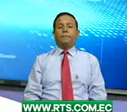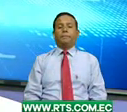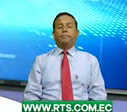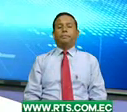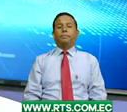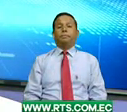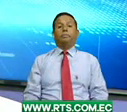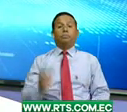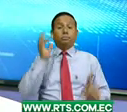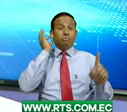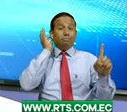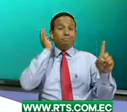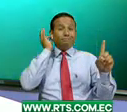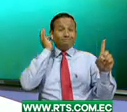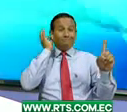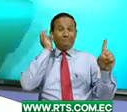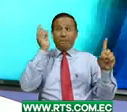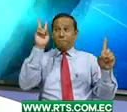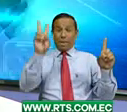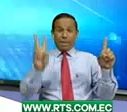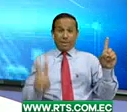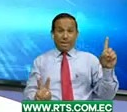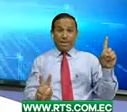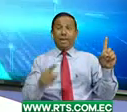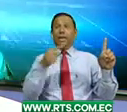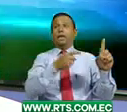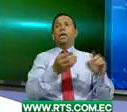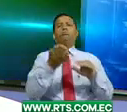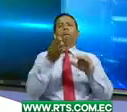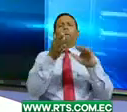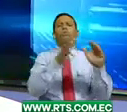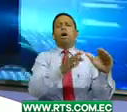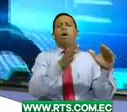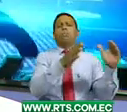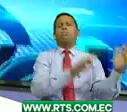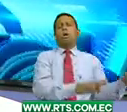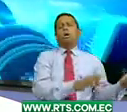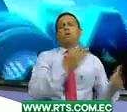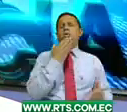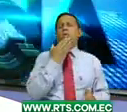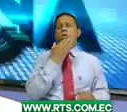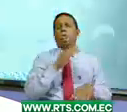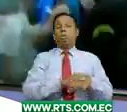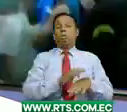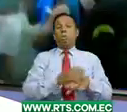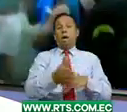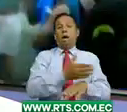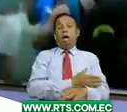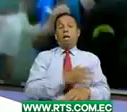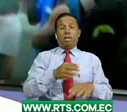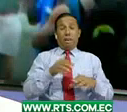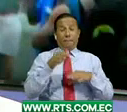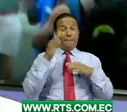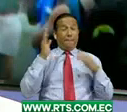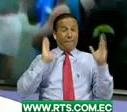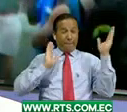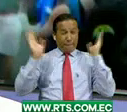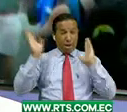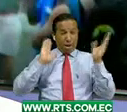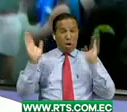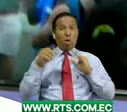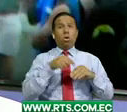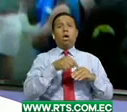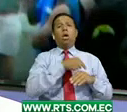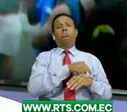Una joven venezolana murió al ser arrollada por un vehículo repartidor de agua en la vía Babahoyo-Baba, en la provincia de